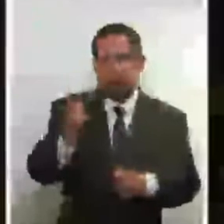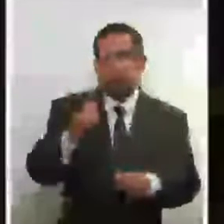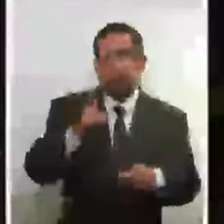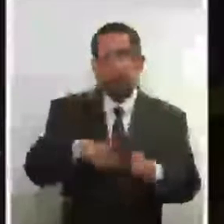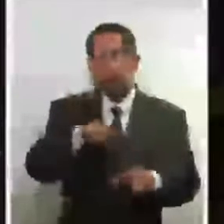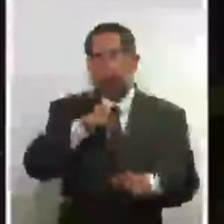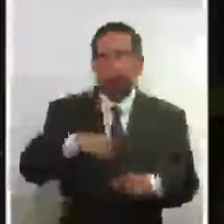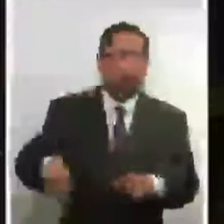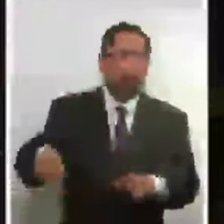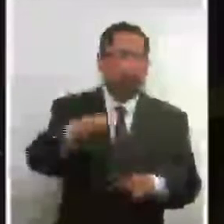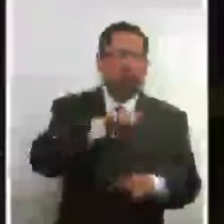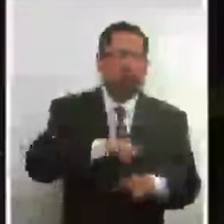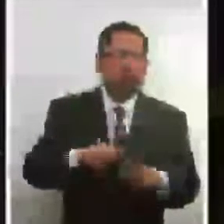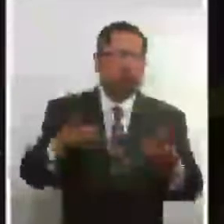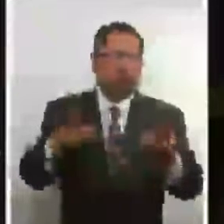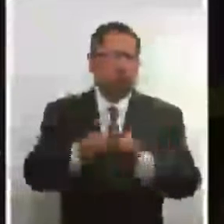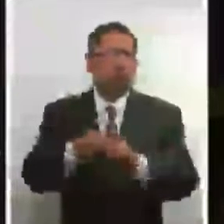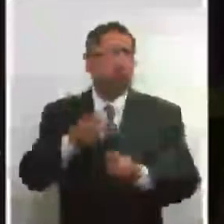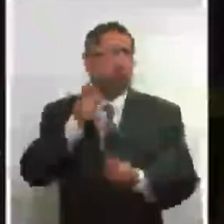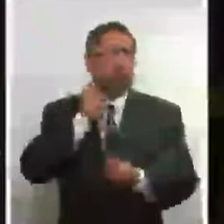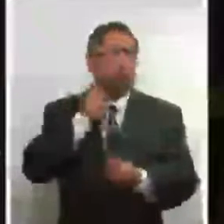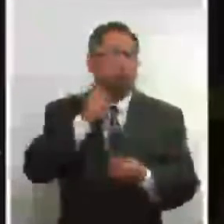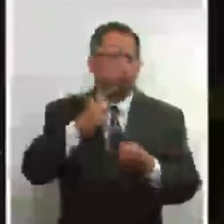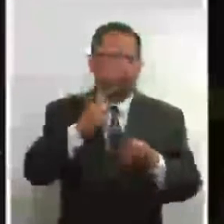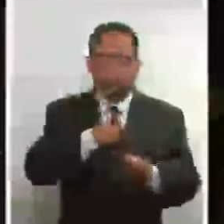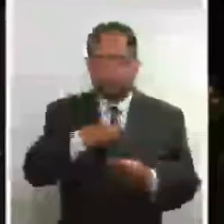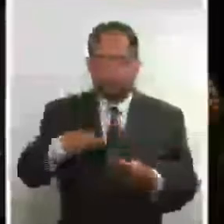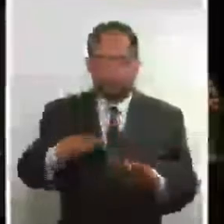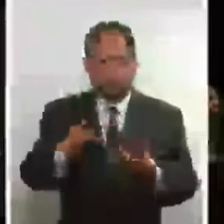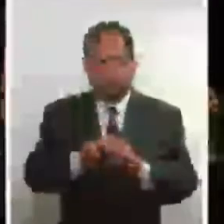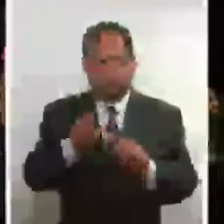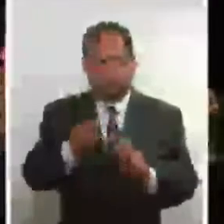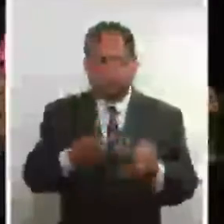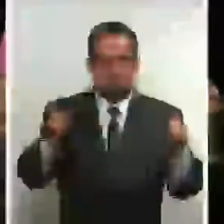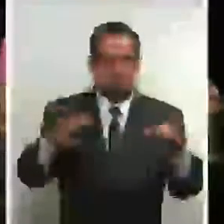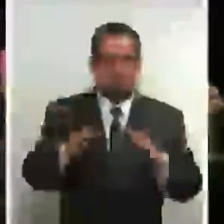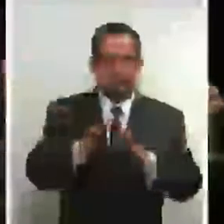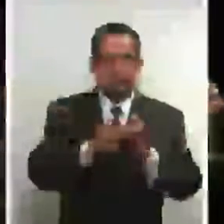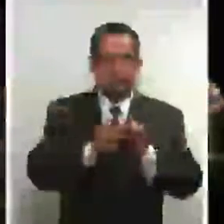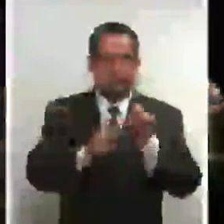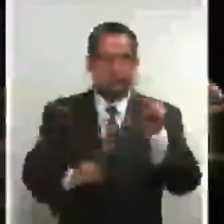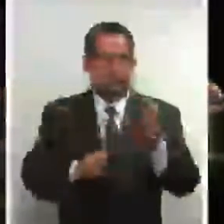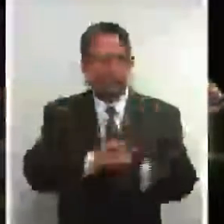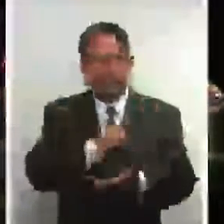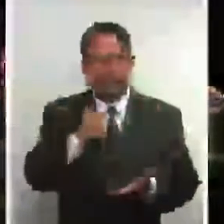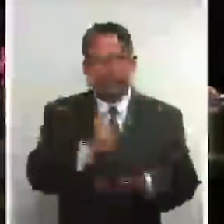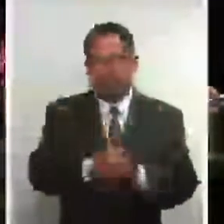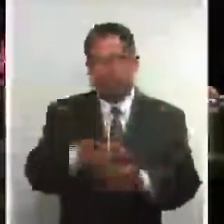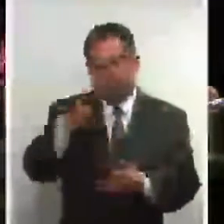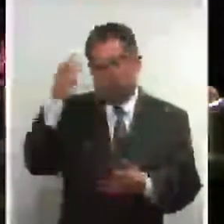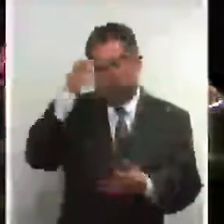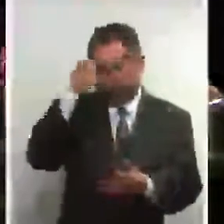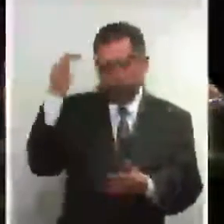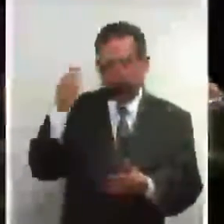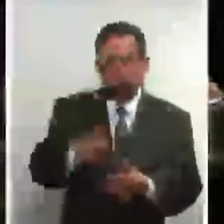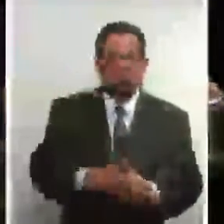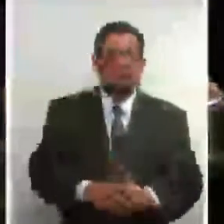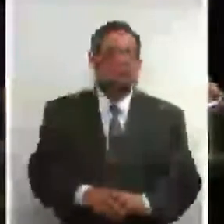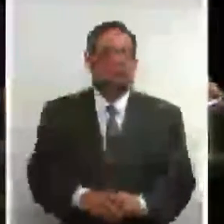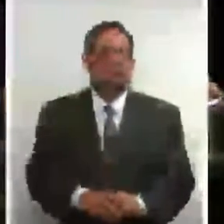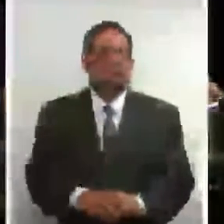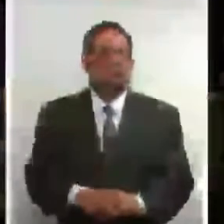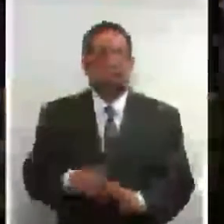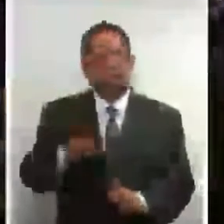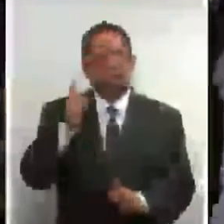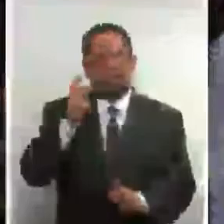parte de los legisladores integrantes de esta Asamblea Constituyente de la Ciudad de México. Es por